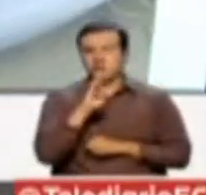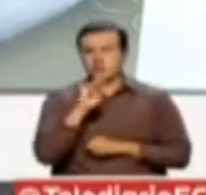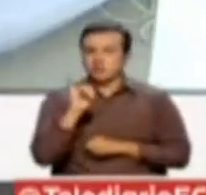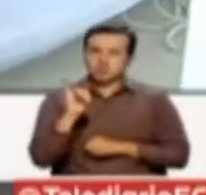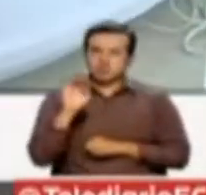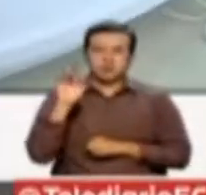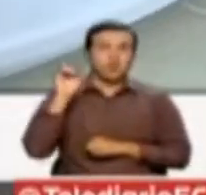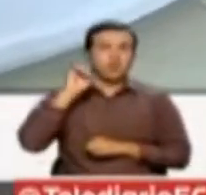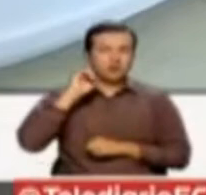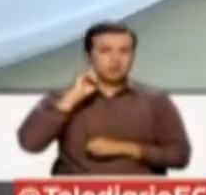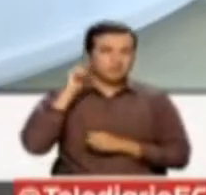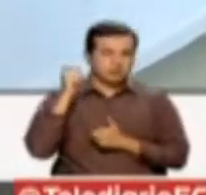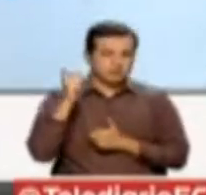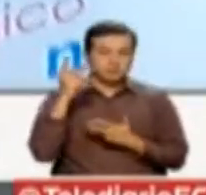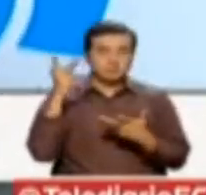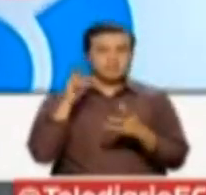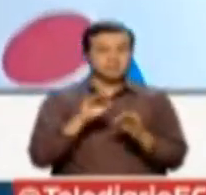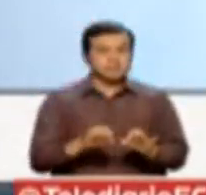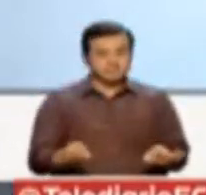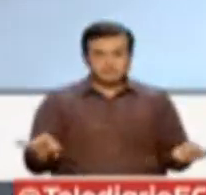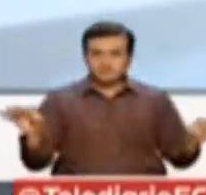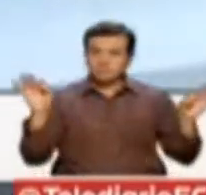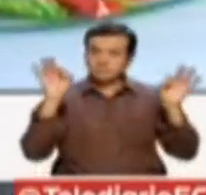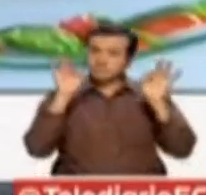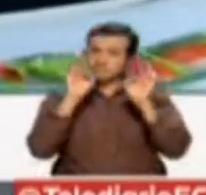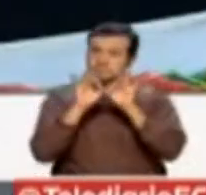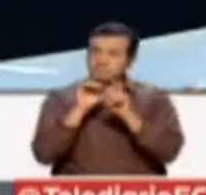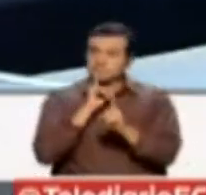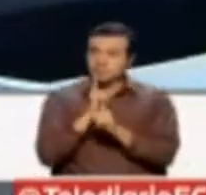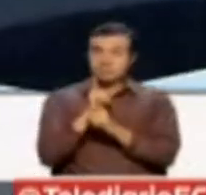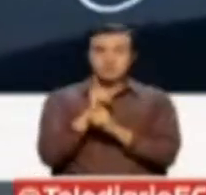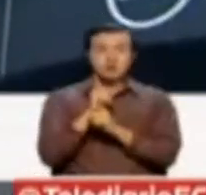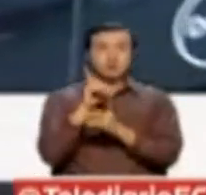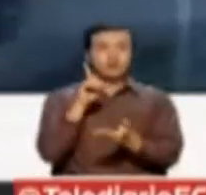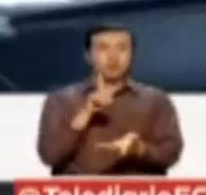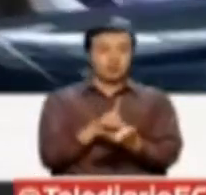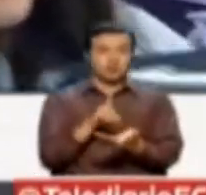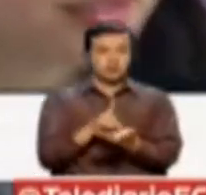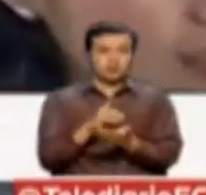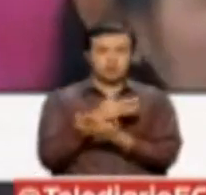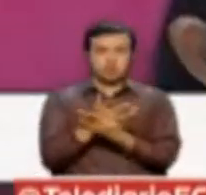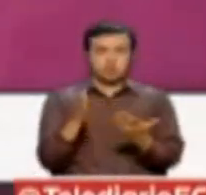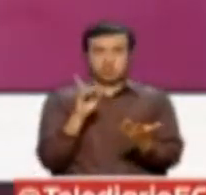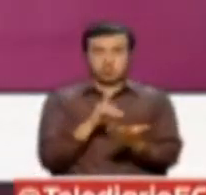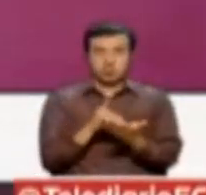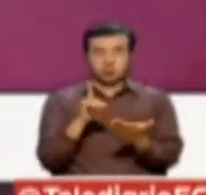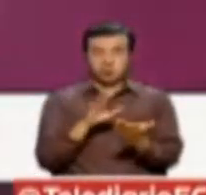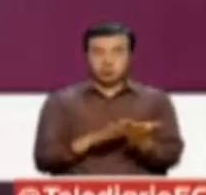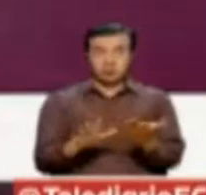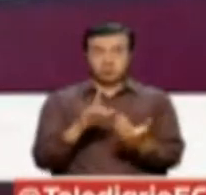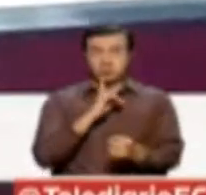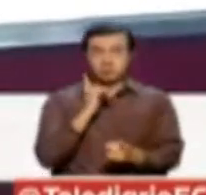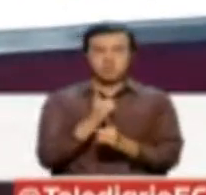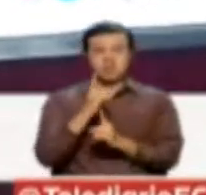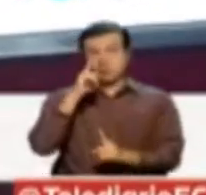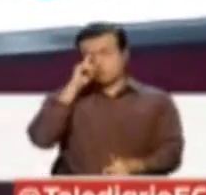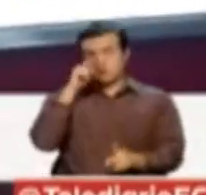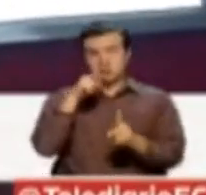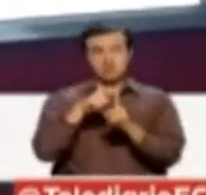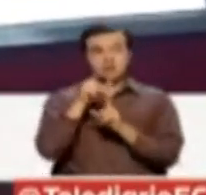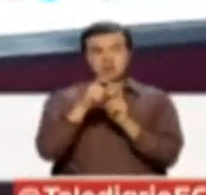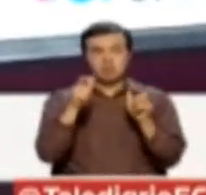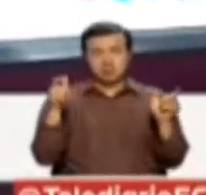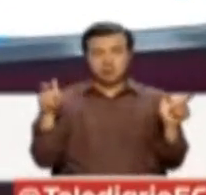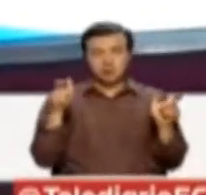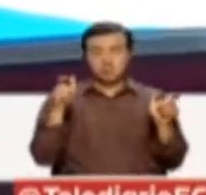esta campaña muy importante que están haciendo los médicos de este centro auditivo con el propósito de que de